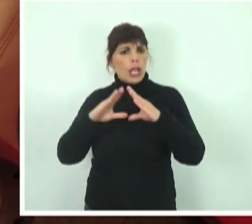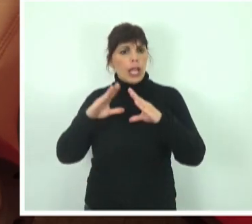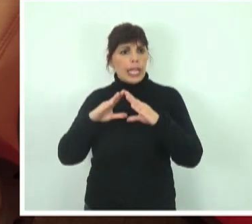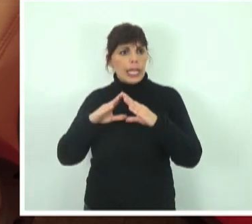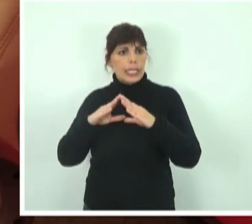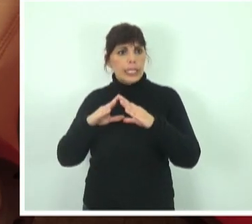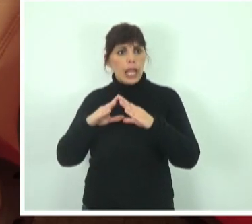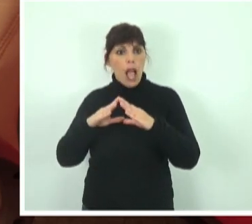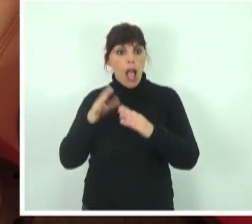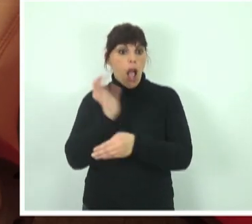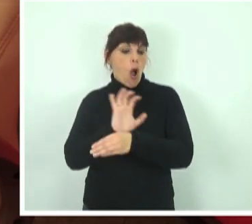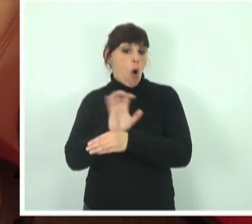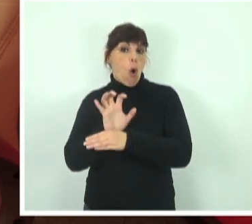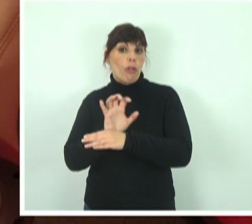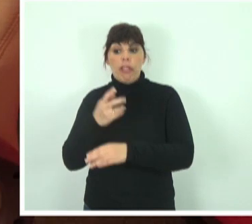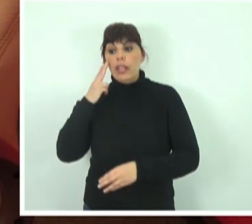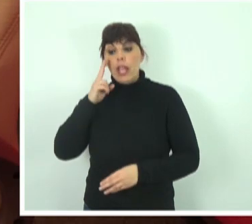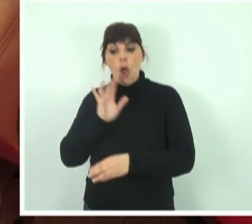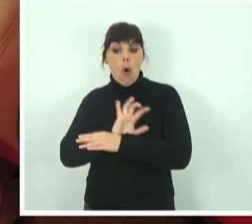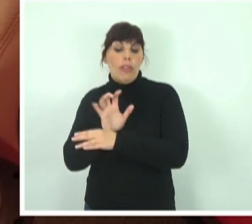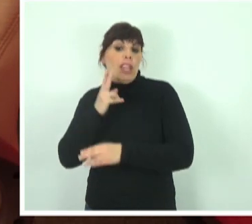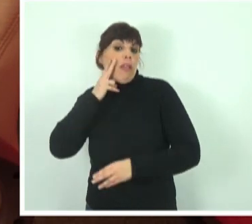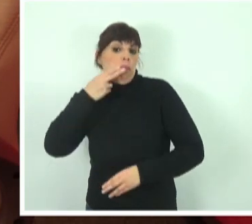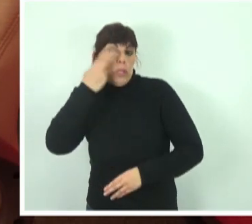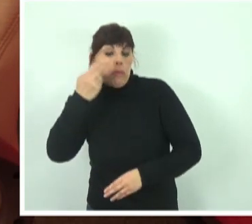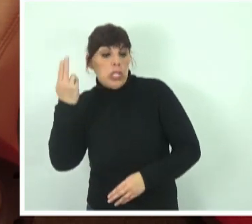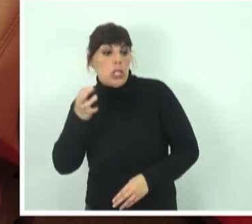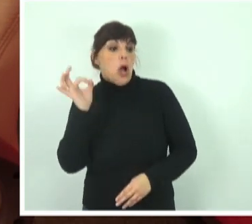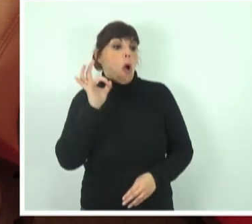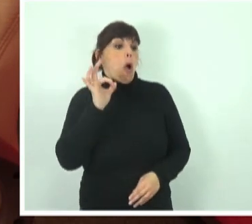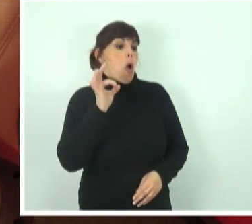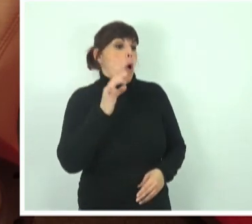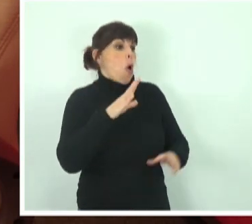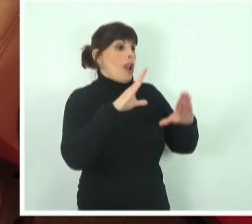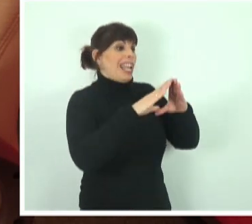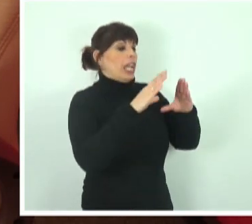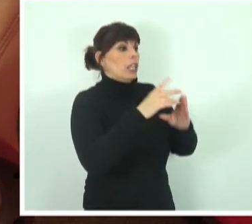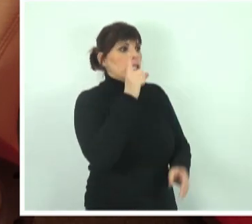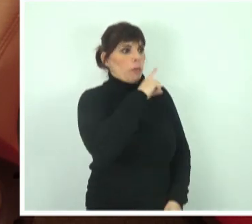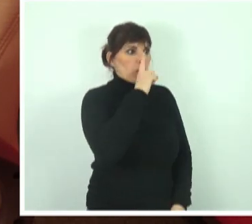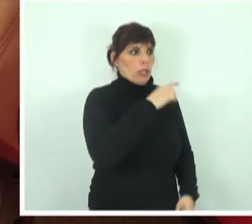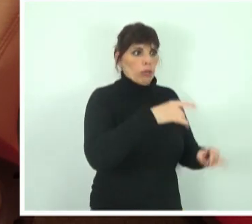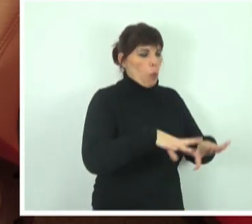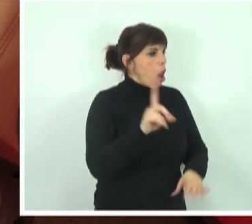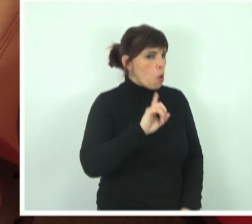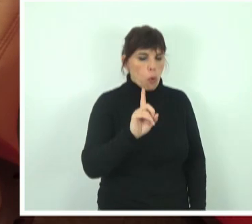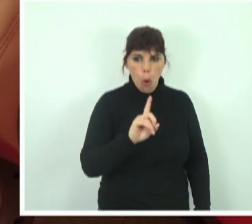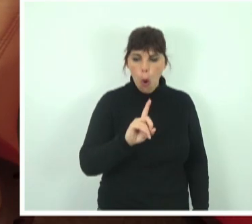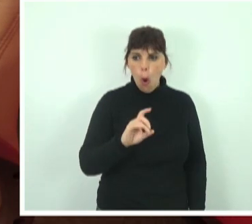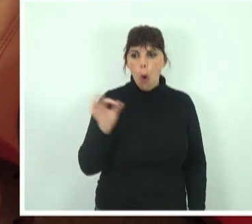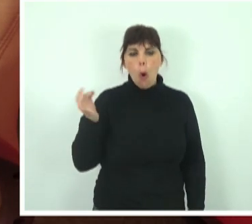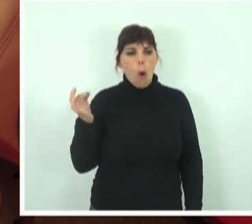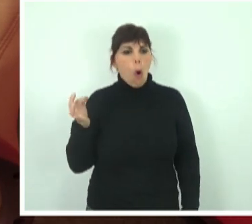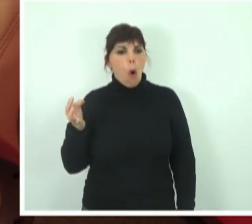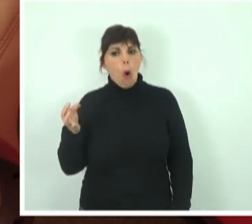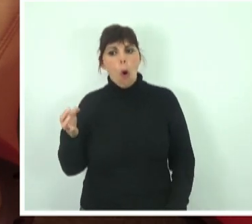cine. No se trata como una prostituta. No se da vueltas como en un centro comercial. No